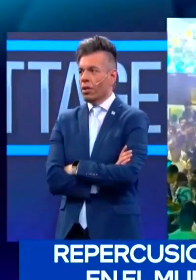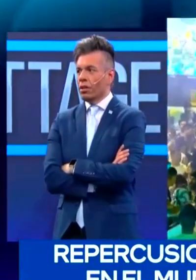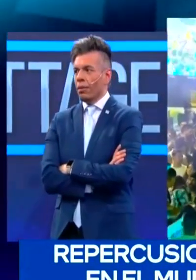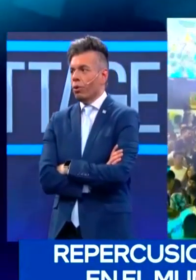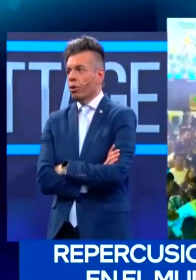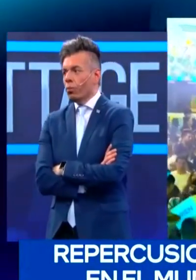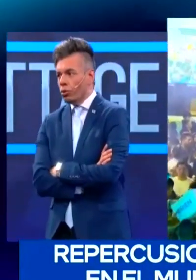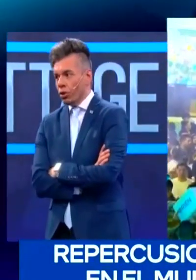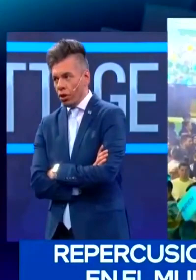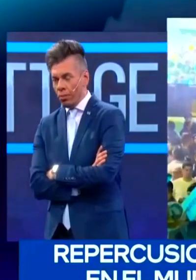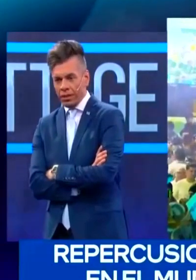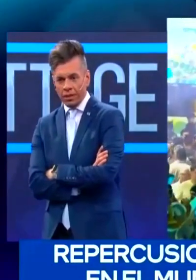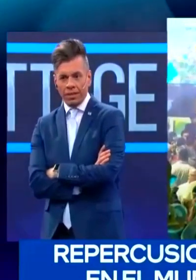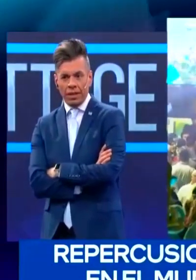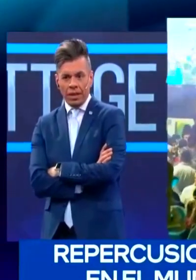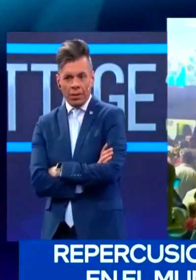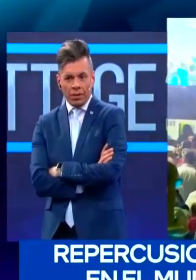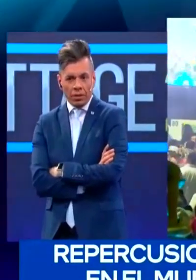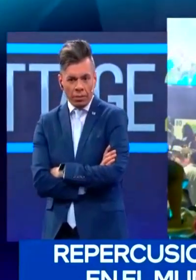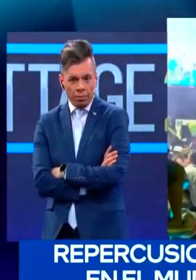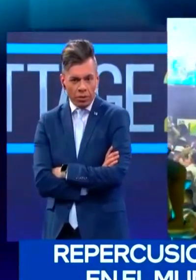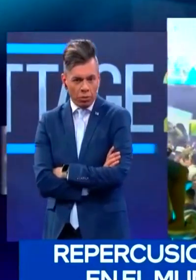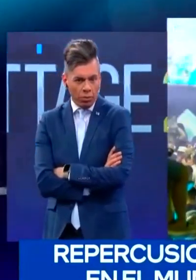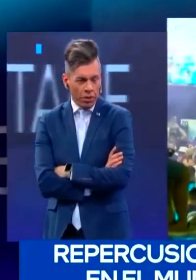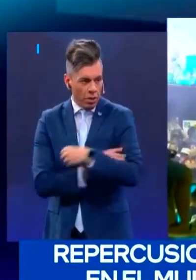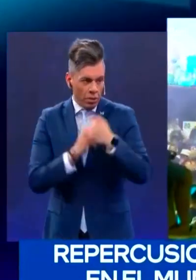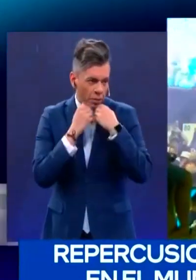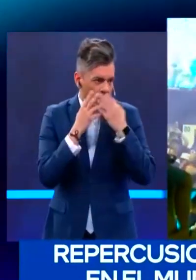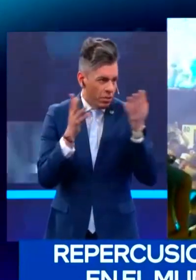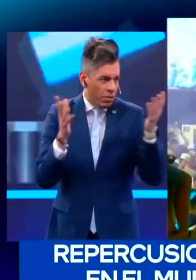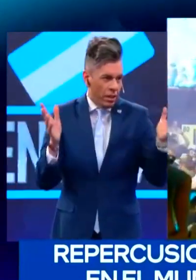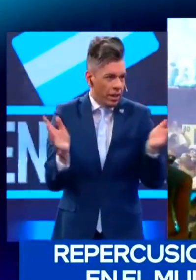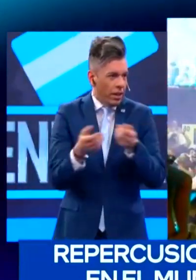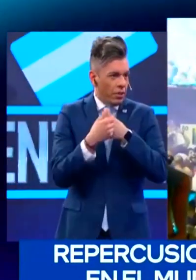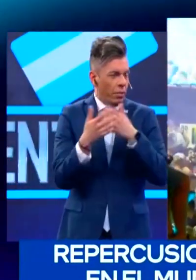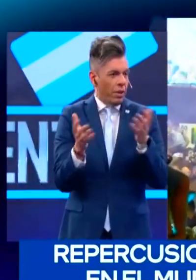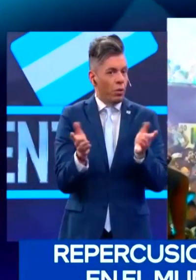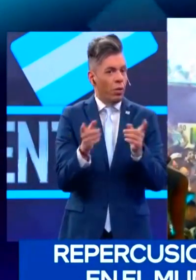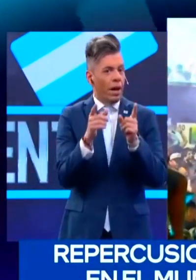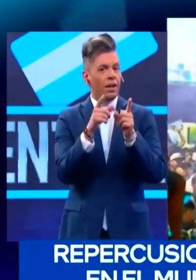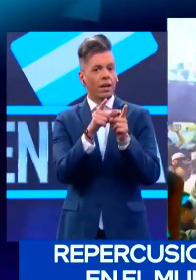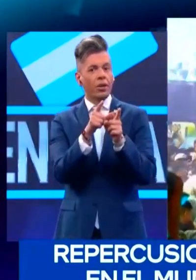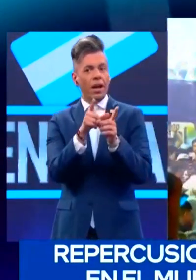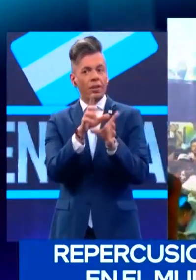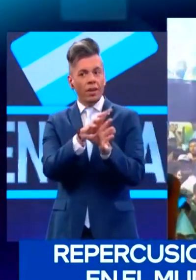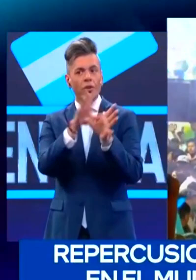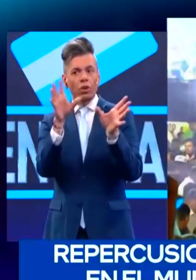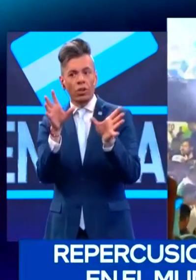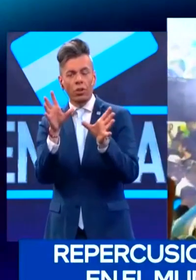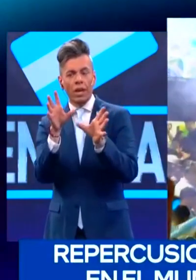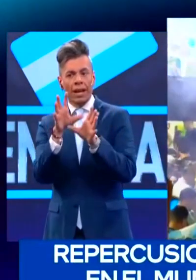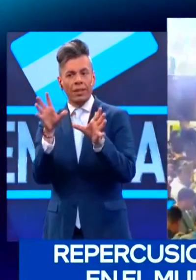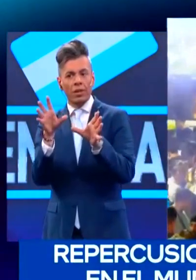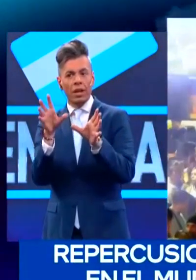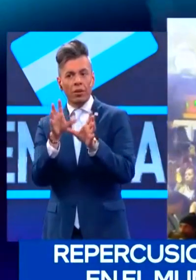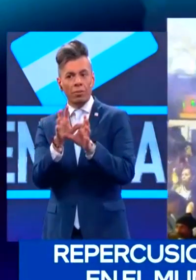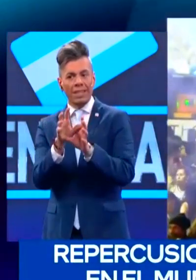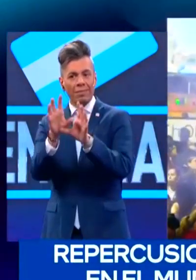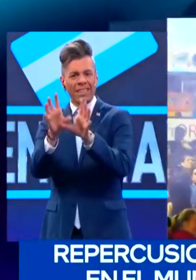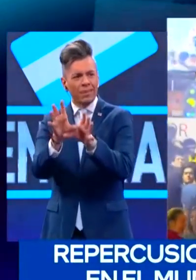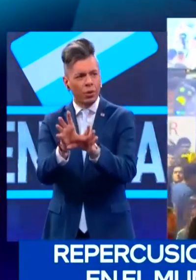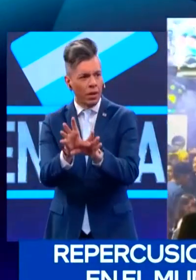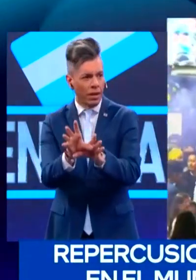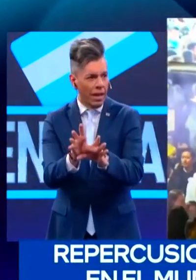todo. Tampoco muchos de los participantes de Gran Hermano tienen peso su opinión, pueden decir lo que quieran, que no mueven la aguja. Creo que Alfa entró dentro de la categoría de los